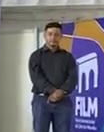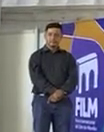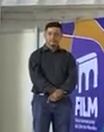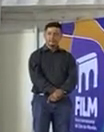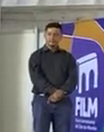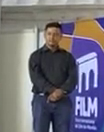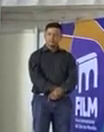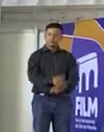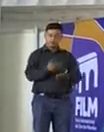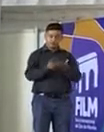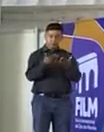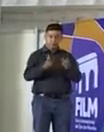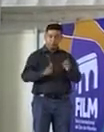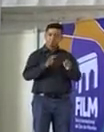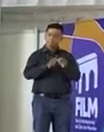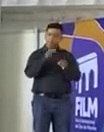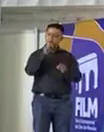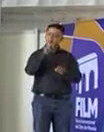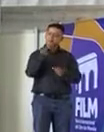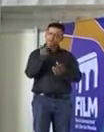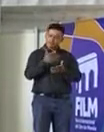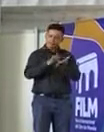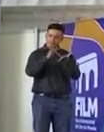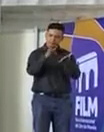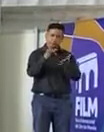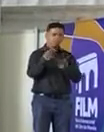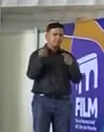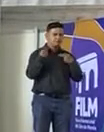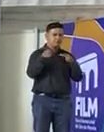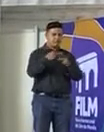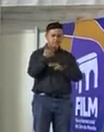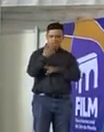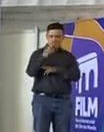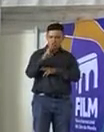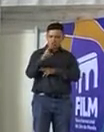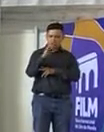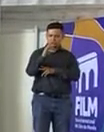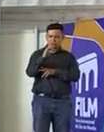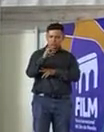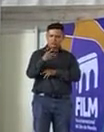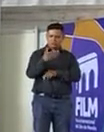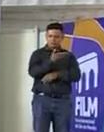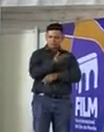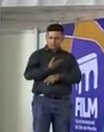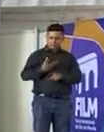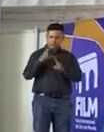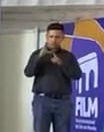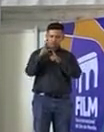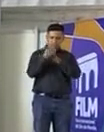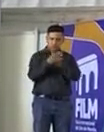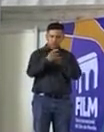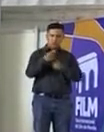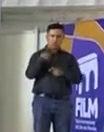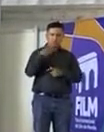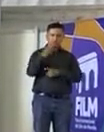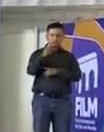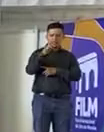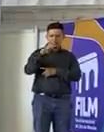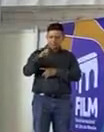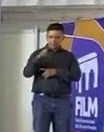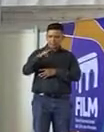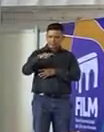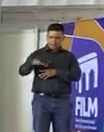De manera muy especial, queremos agradecer la presencia del profesor Héctor Asturillo García, presidente de la Comisión Ejecutiva del CENTE